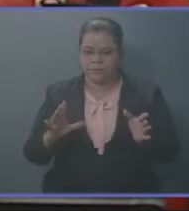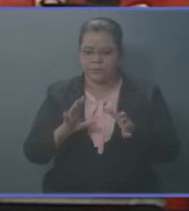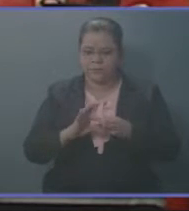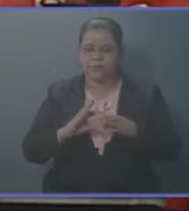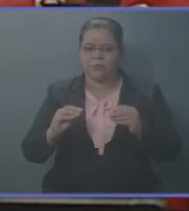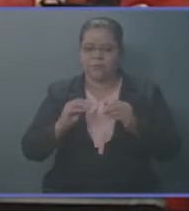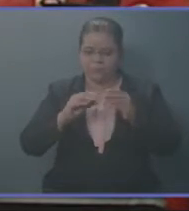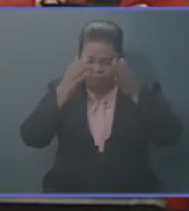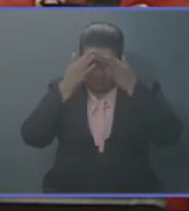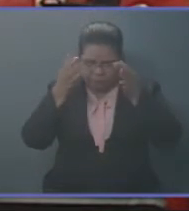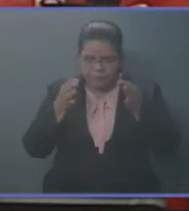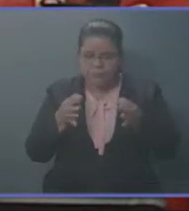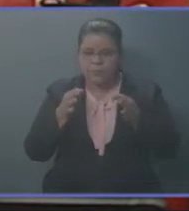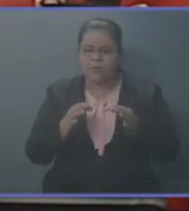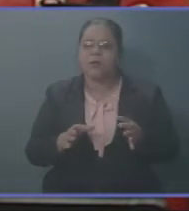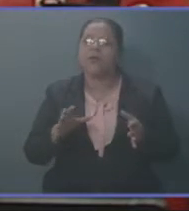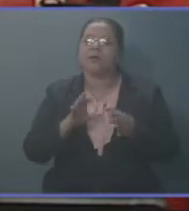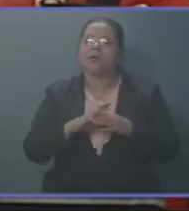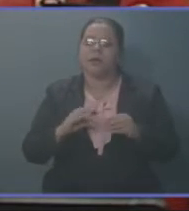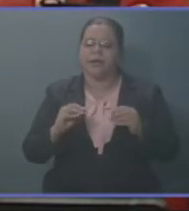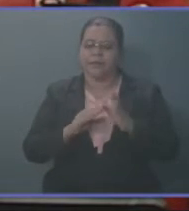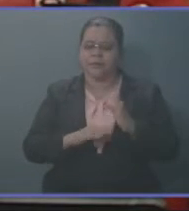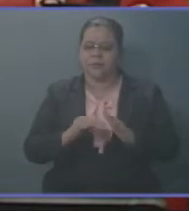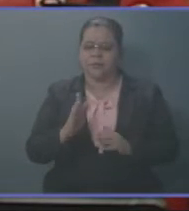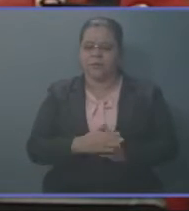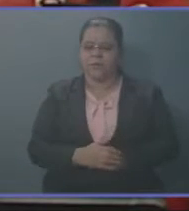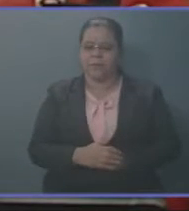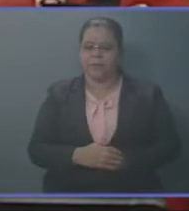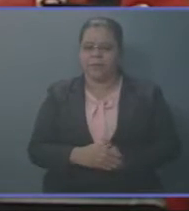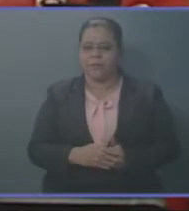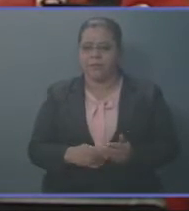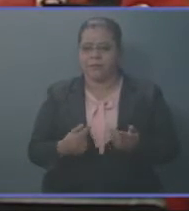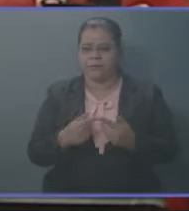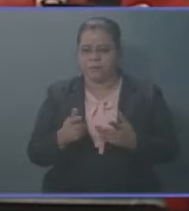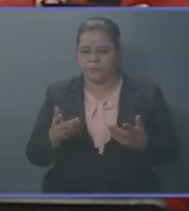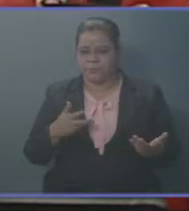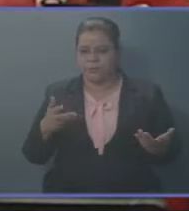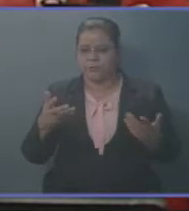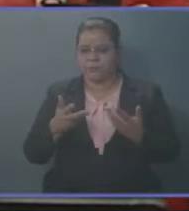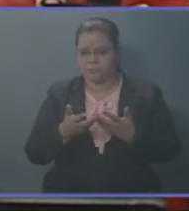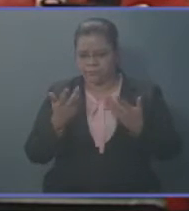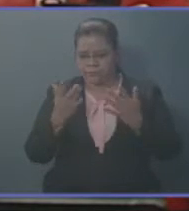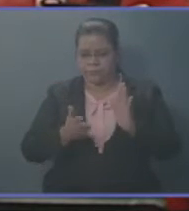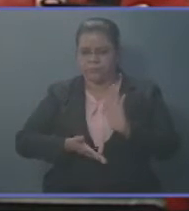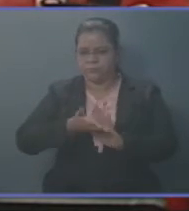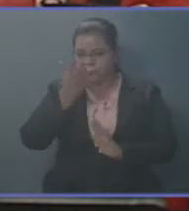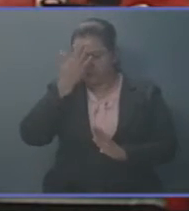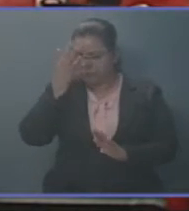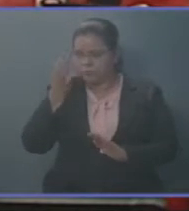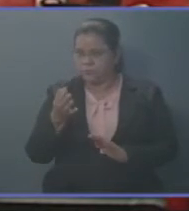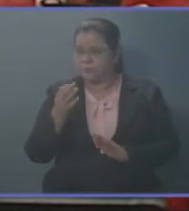que ha emitido la Sala durante todo este tiempo. Todos sabemos que han habido más de 20